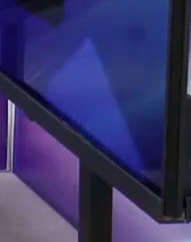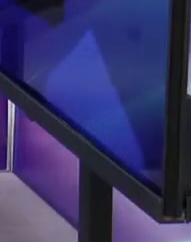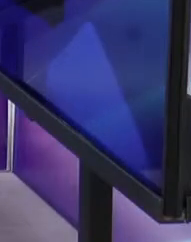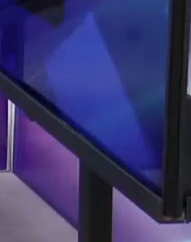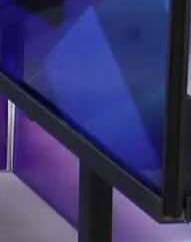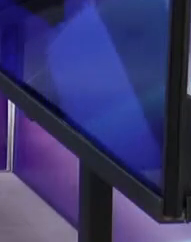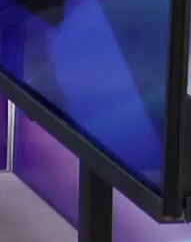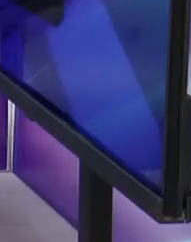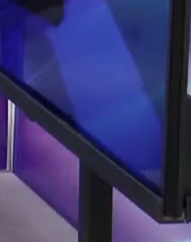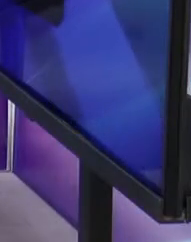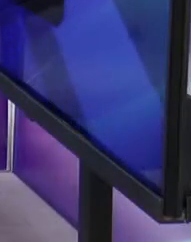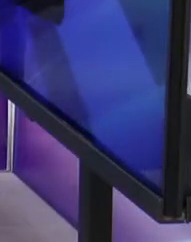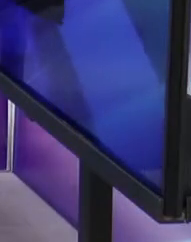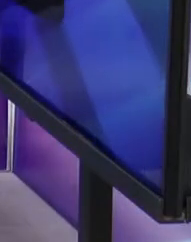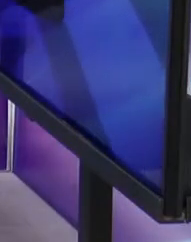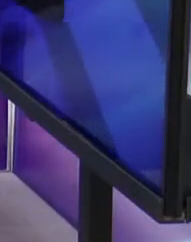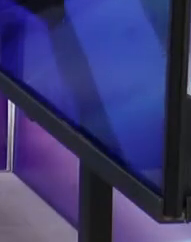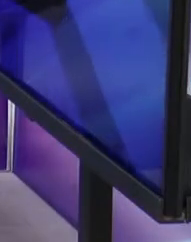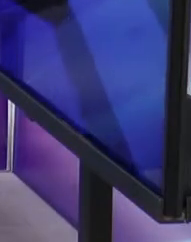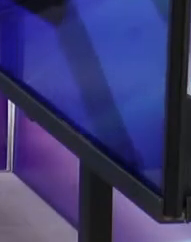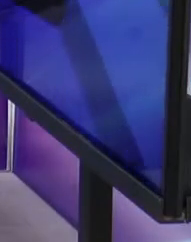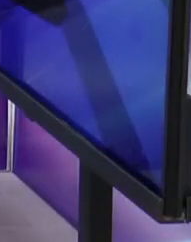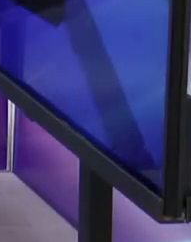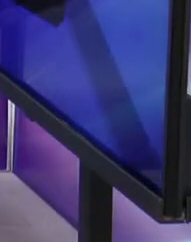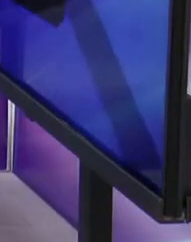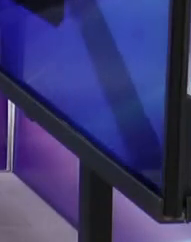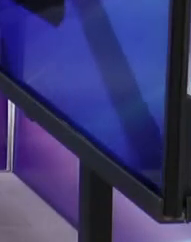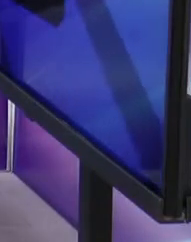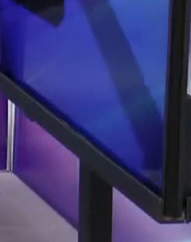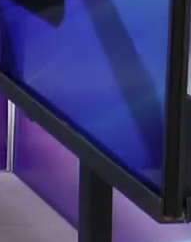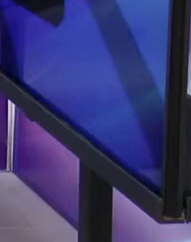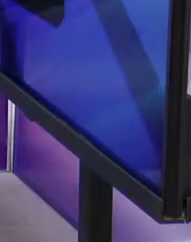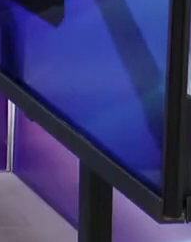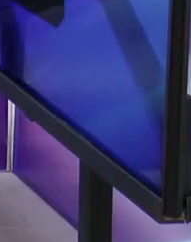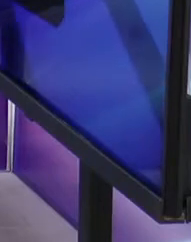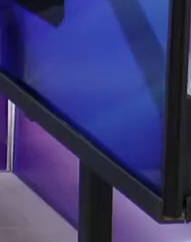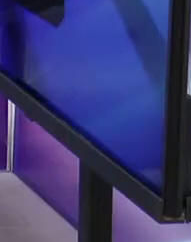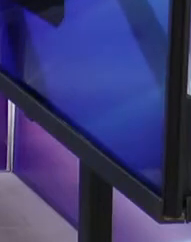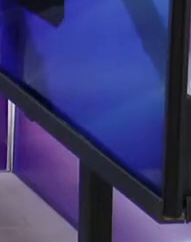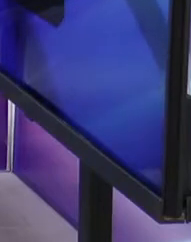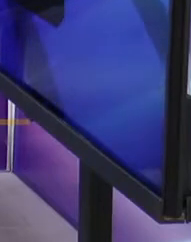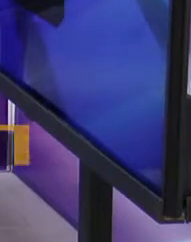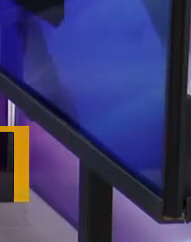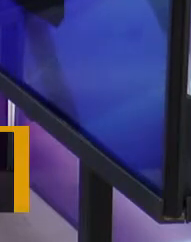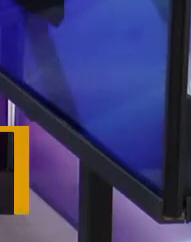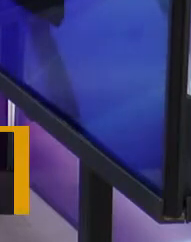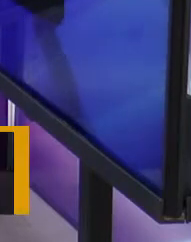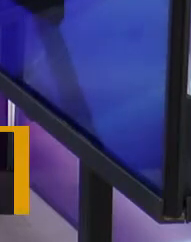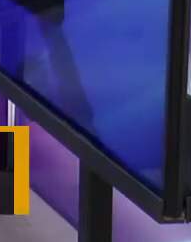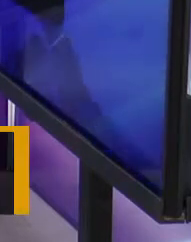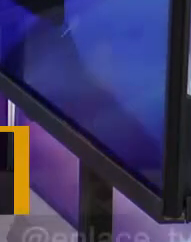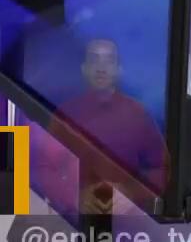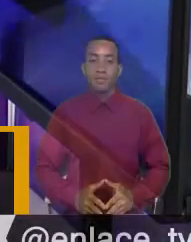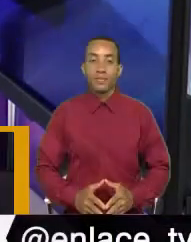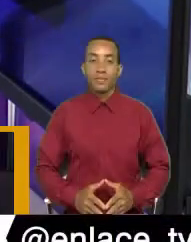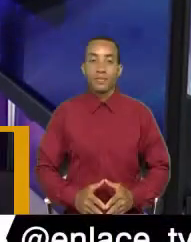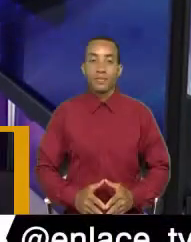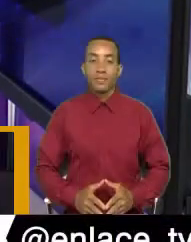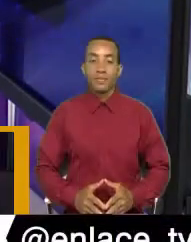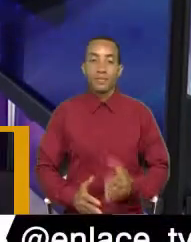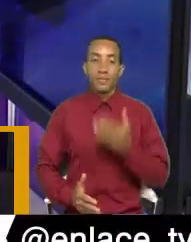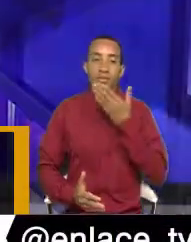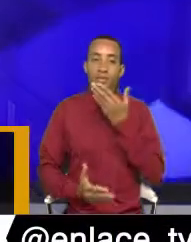Muy buenas tardes, bienvenidos a Enlace Noticias. Los saludamos con la información más importante de Barranca Bermeja y la región. A continuación, nuestros